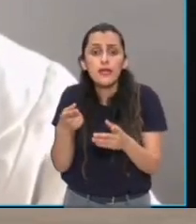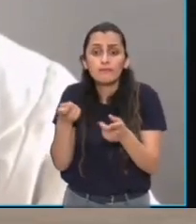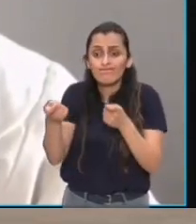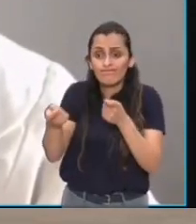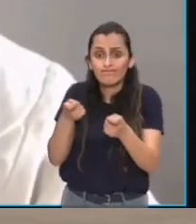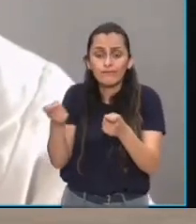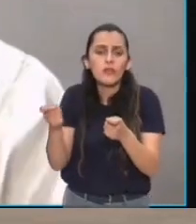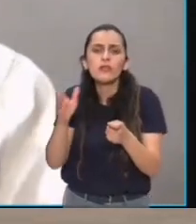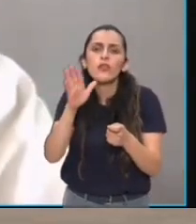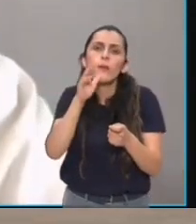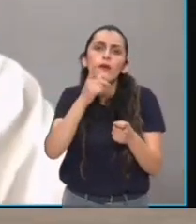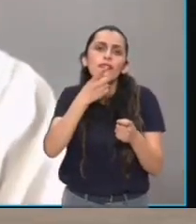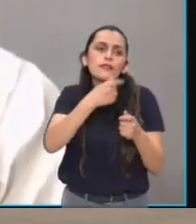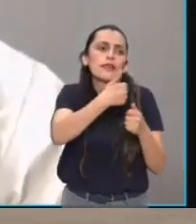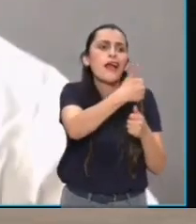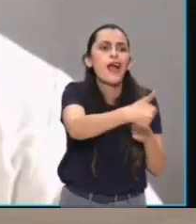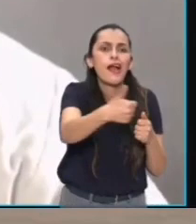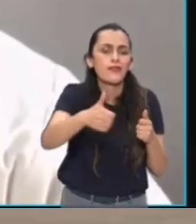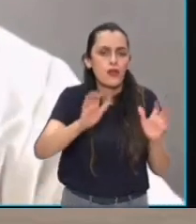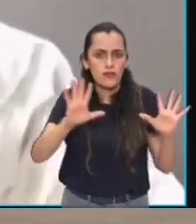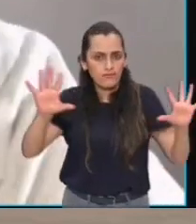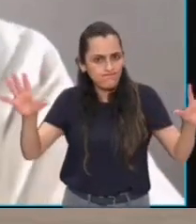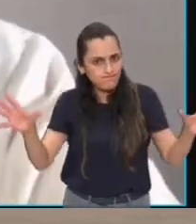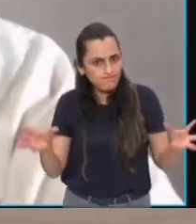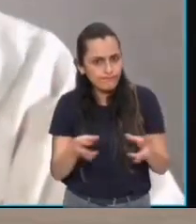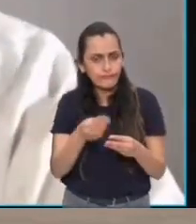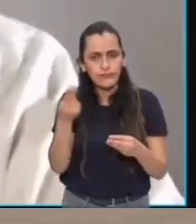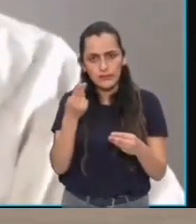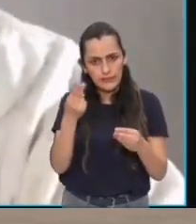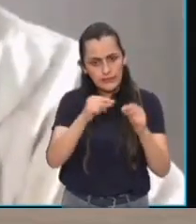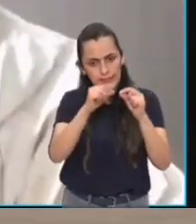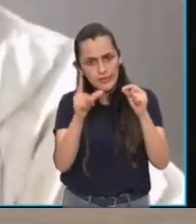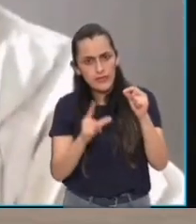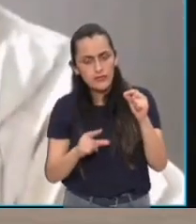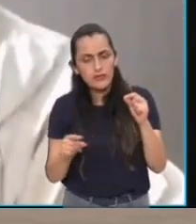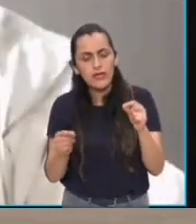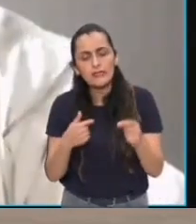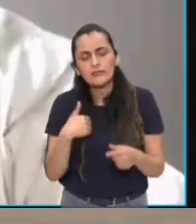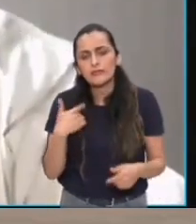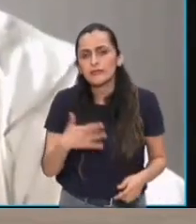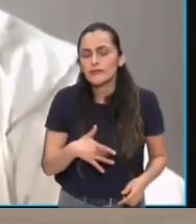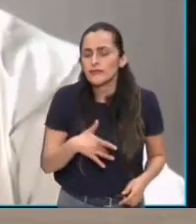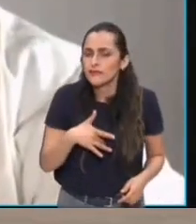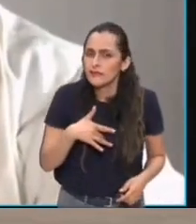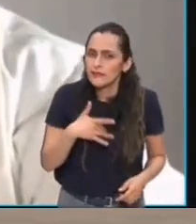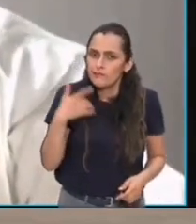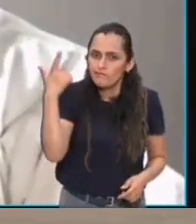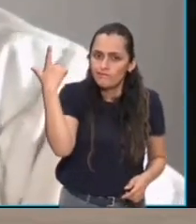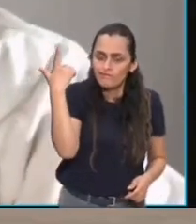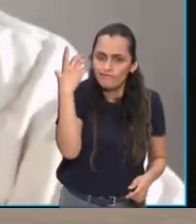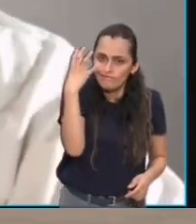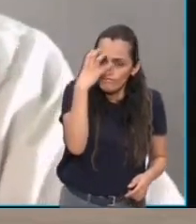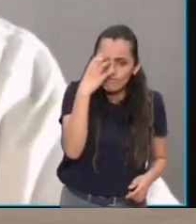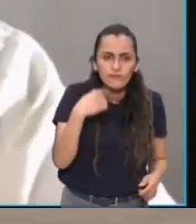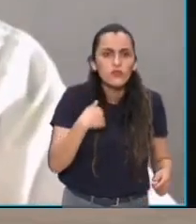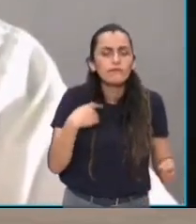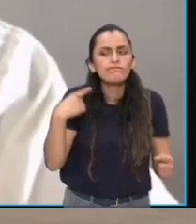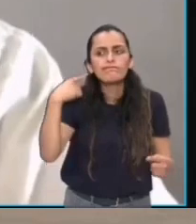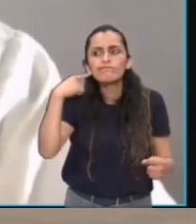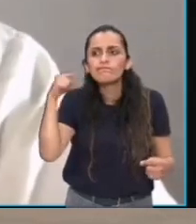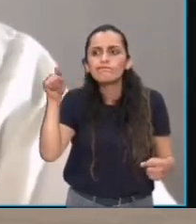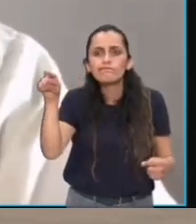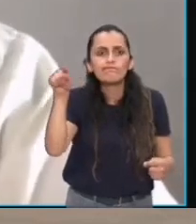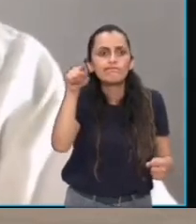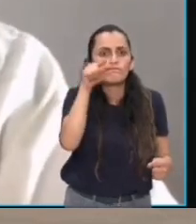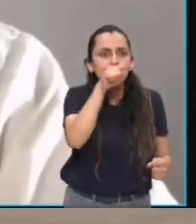nacional. Y es una pena porque es una vergüenza lo que estoy oyendo. Yo creo que